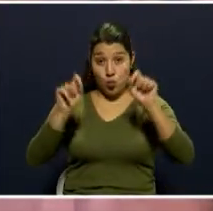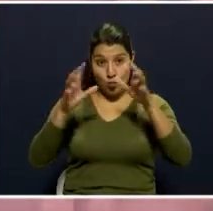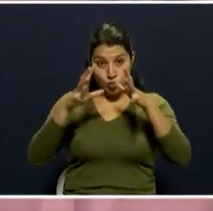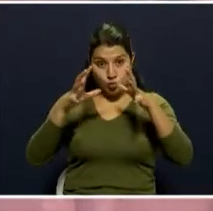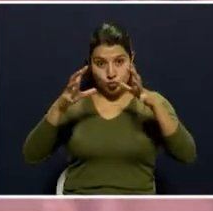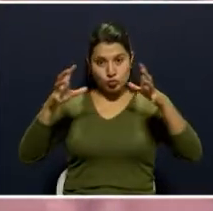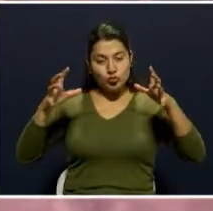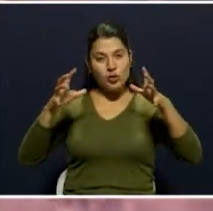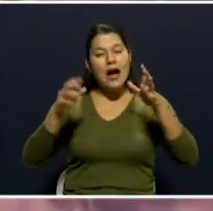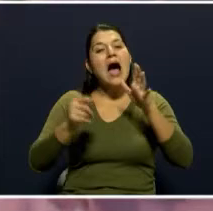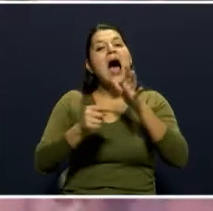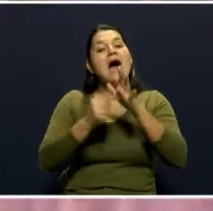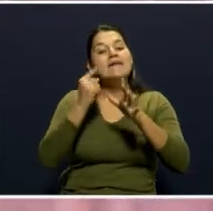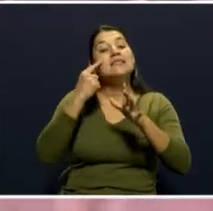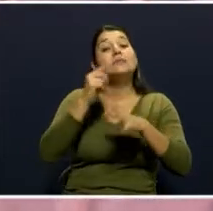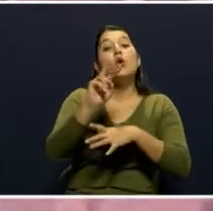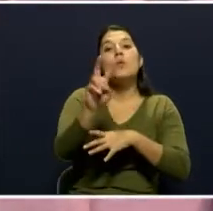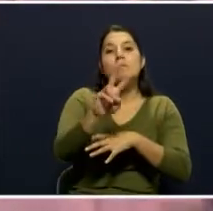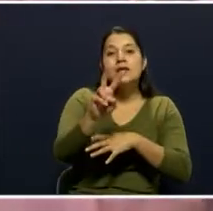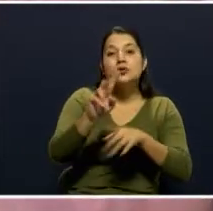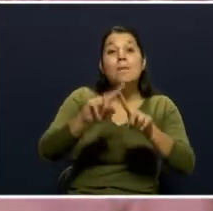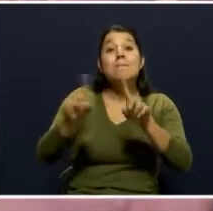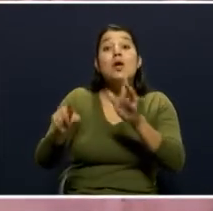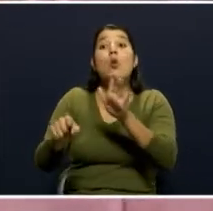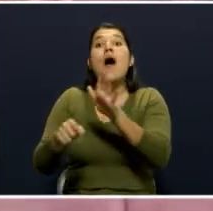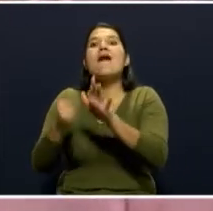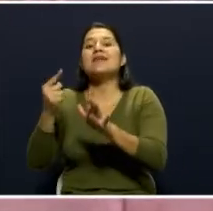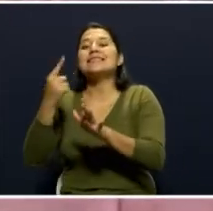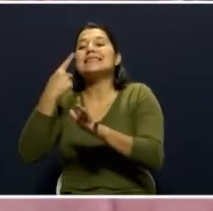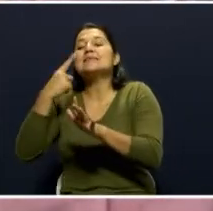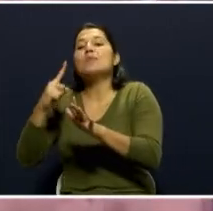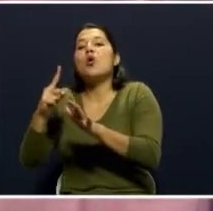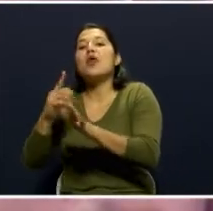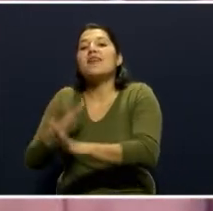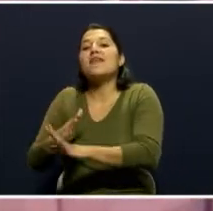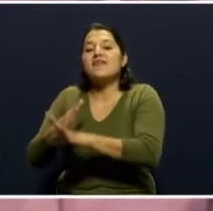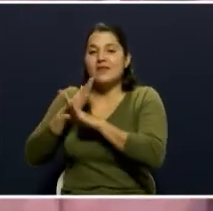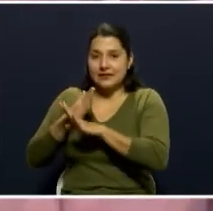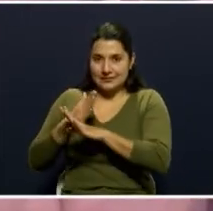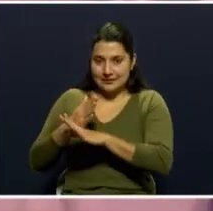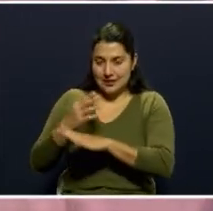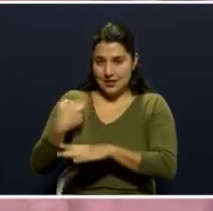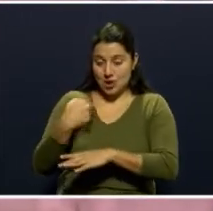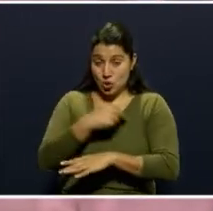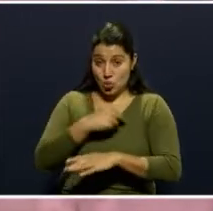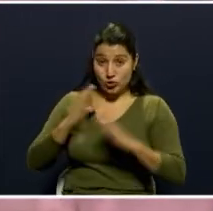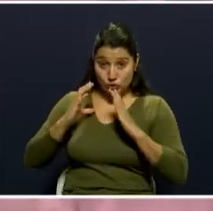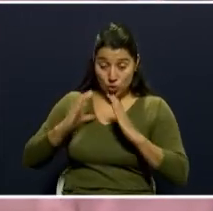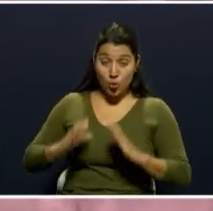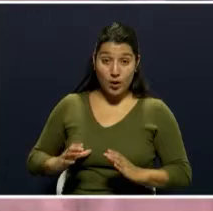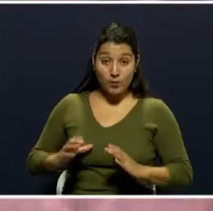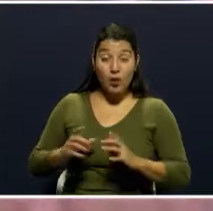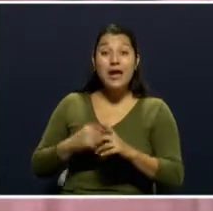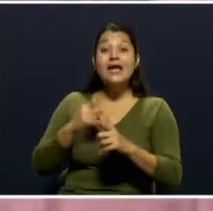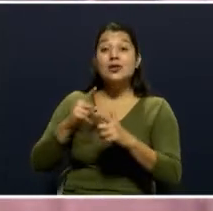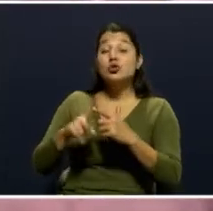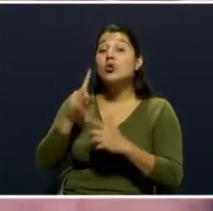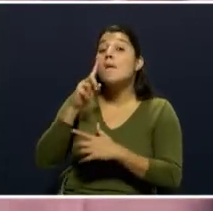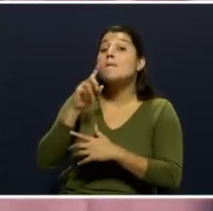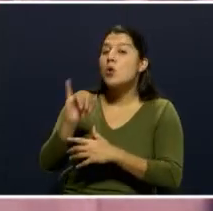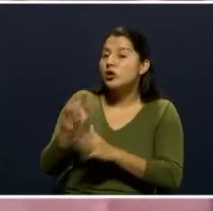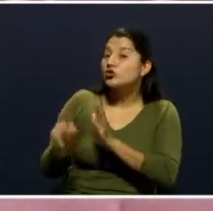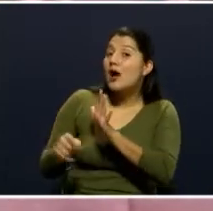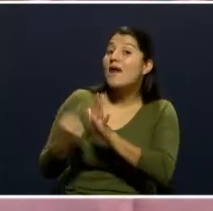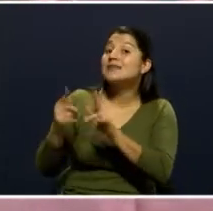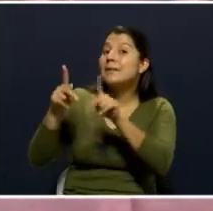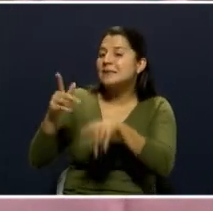a veces exacerbada de nuestro sistema inmunitario, que esa es una de las posibles explicaciones por las cuales hay personas